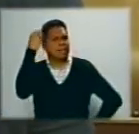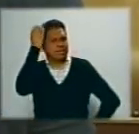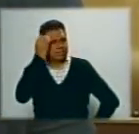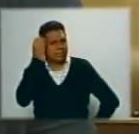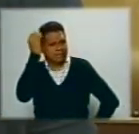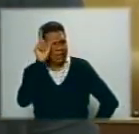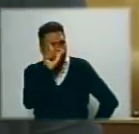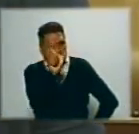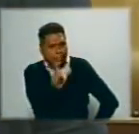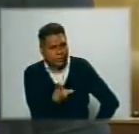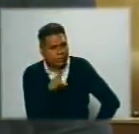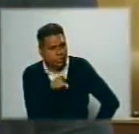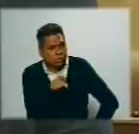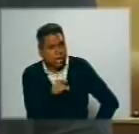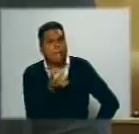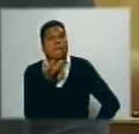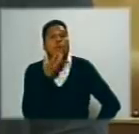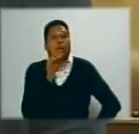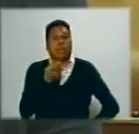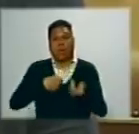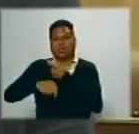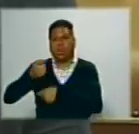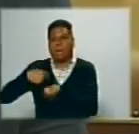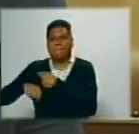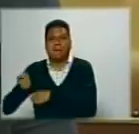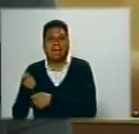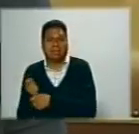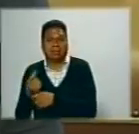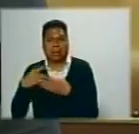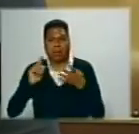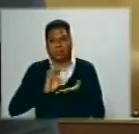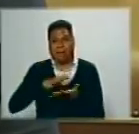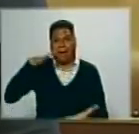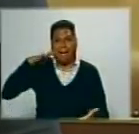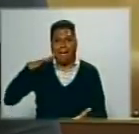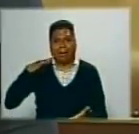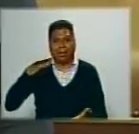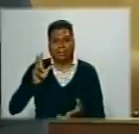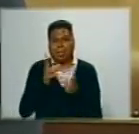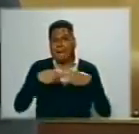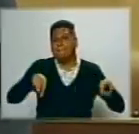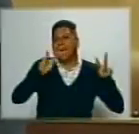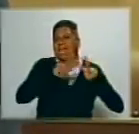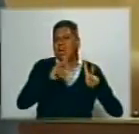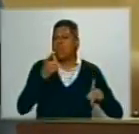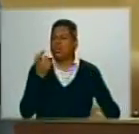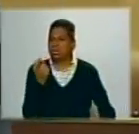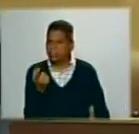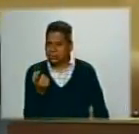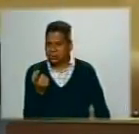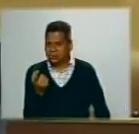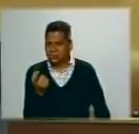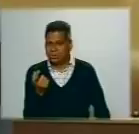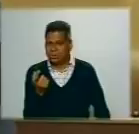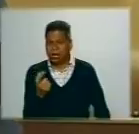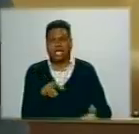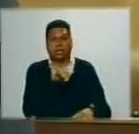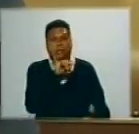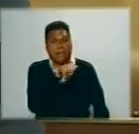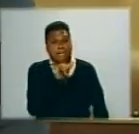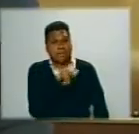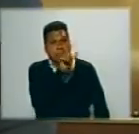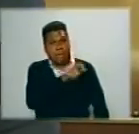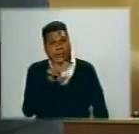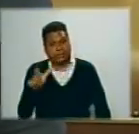guachaqueamos, no estamos guachaqueando un producto, estamos guachaqueando valores, estamos guachaqueando la esencia nuestra como